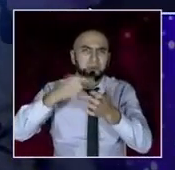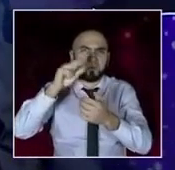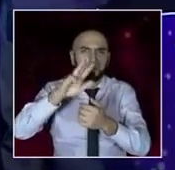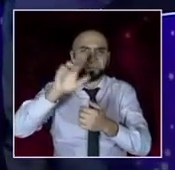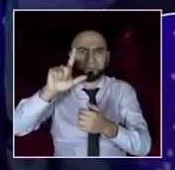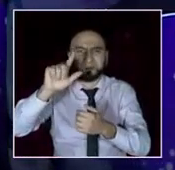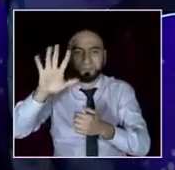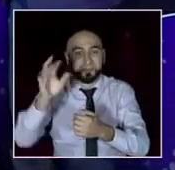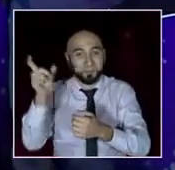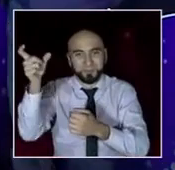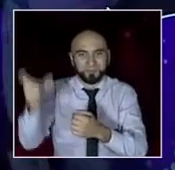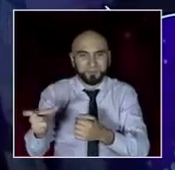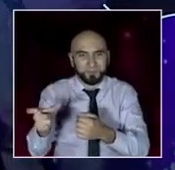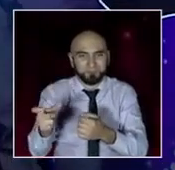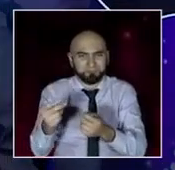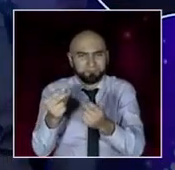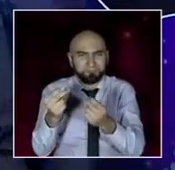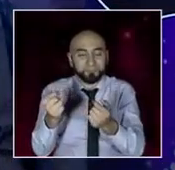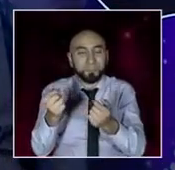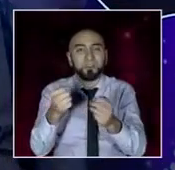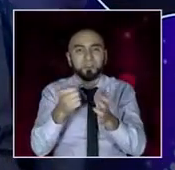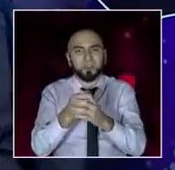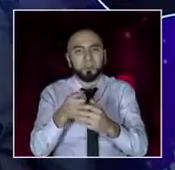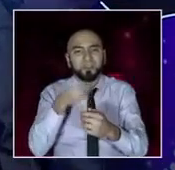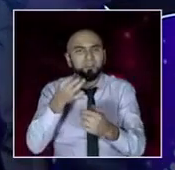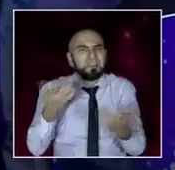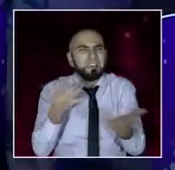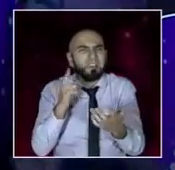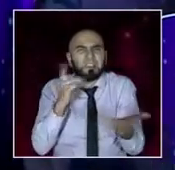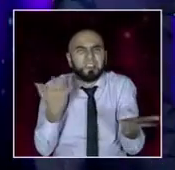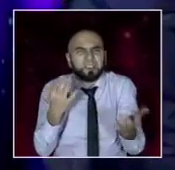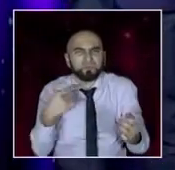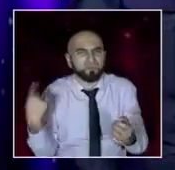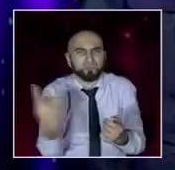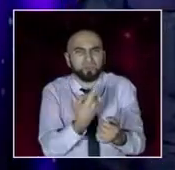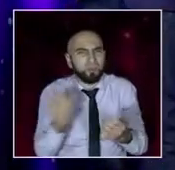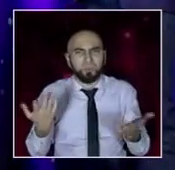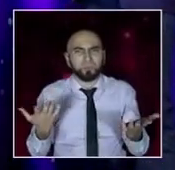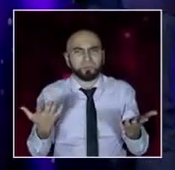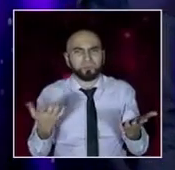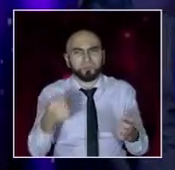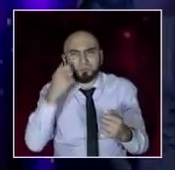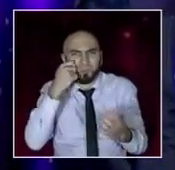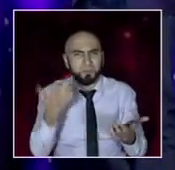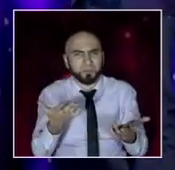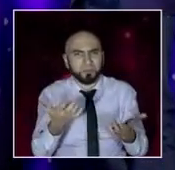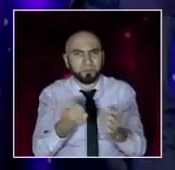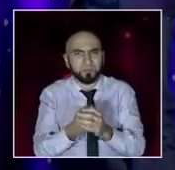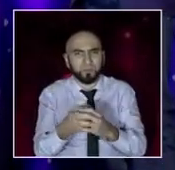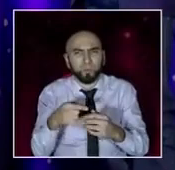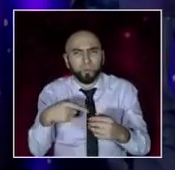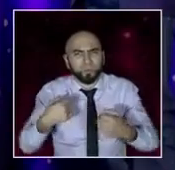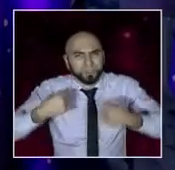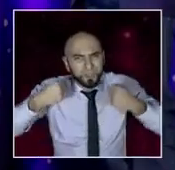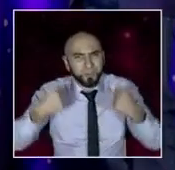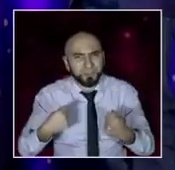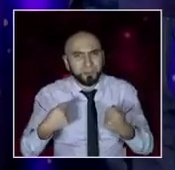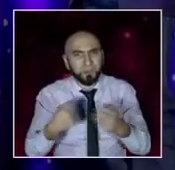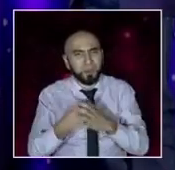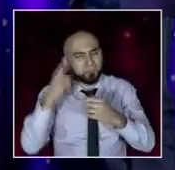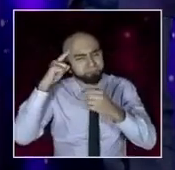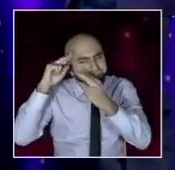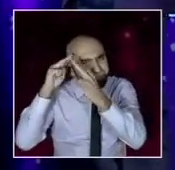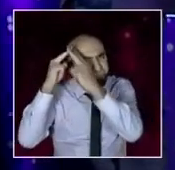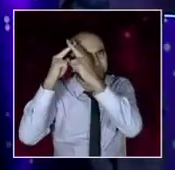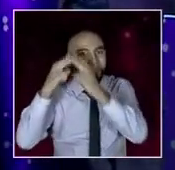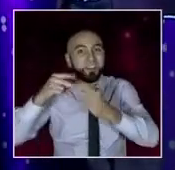en quiénes somos como especie y que esencialmente compartimos, es nuestra capacidad para construir una realidad. Entonces,